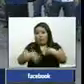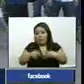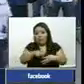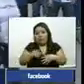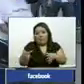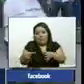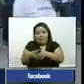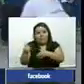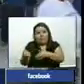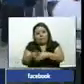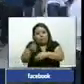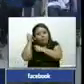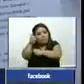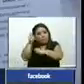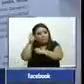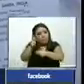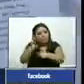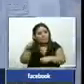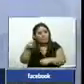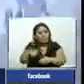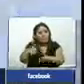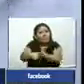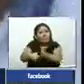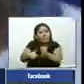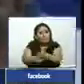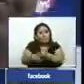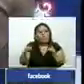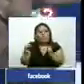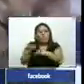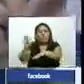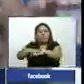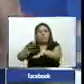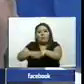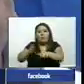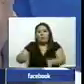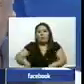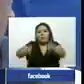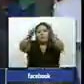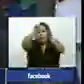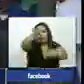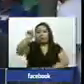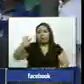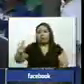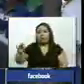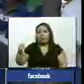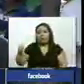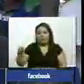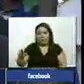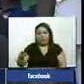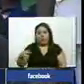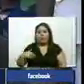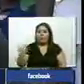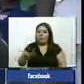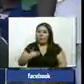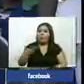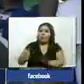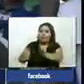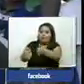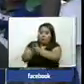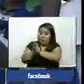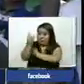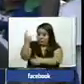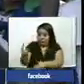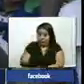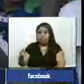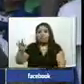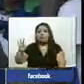Trabajadores Municipales de Santa Tecla también presentó un aviso ante el Ministerio Público. Entonces hemos venido a pedirle al Fiscal